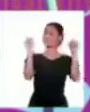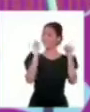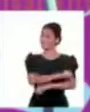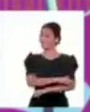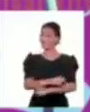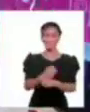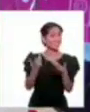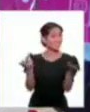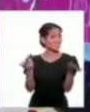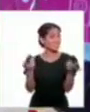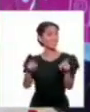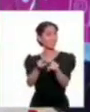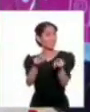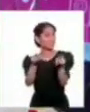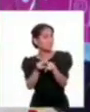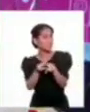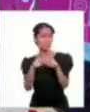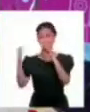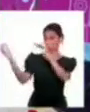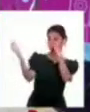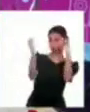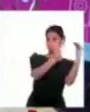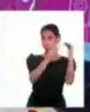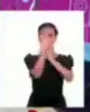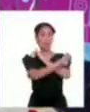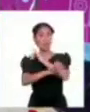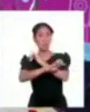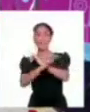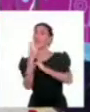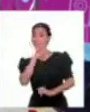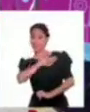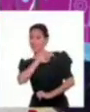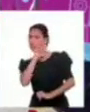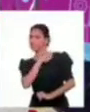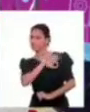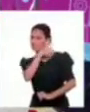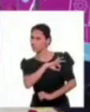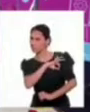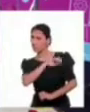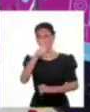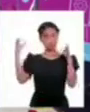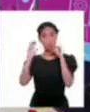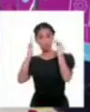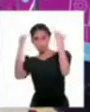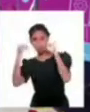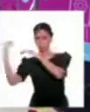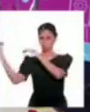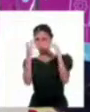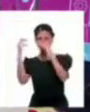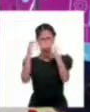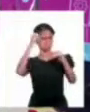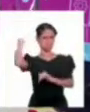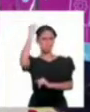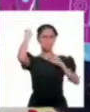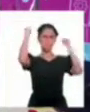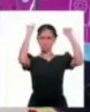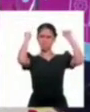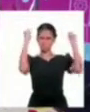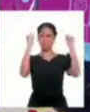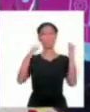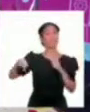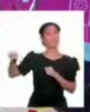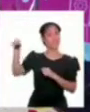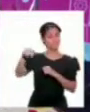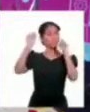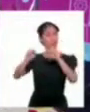es. Incluso, durante la guerra con Chile, otras rabonas también defendieron el suelo patrio. Ya era hora de conocerlas